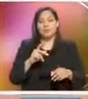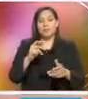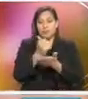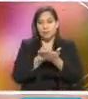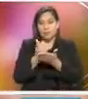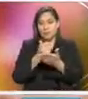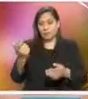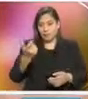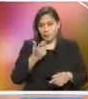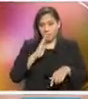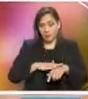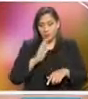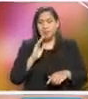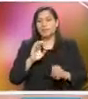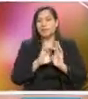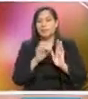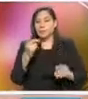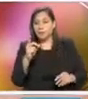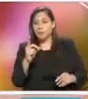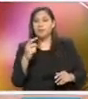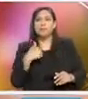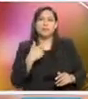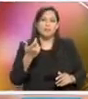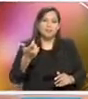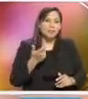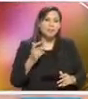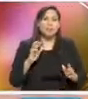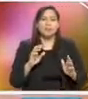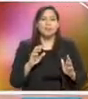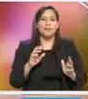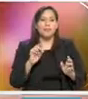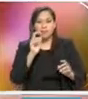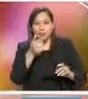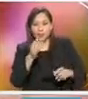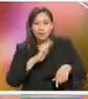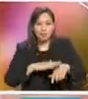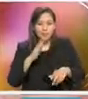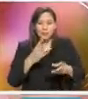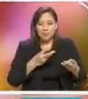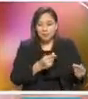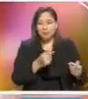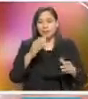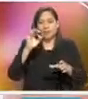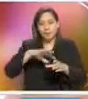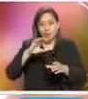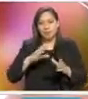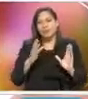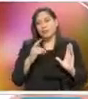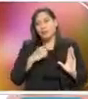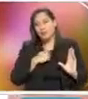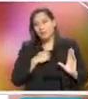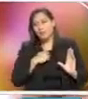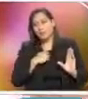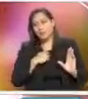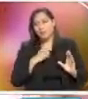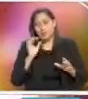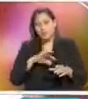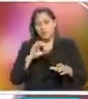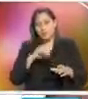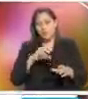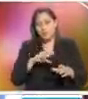de salud, quizás. Claro. Se te descompuso el coche. O gastos que ya sabes que vas a hacer. Más bien, yo hablo de gastos que ya sabes que vas a hacer. No hablo